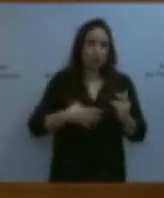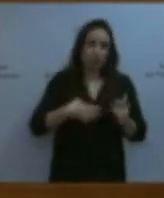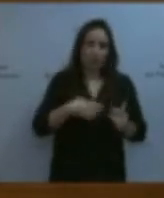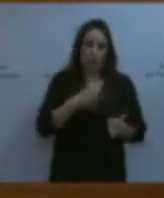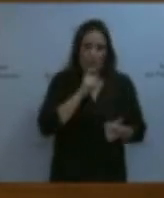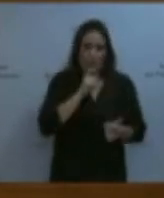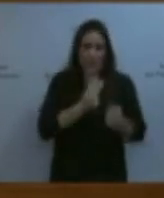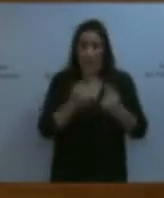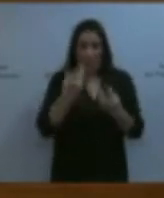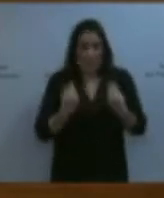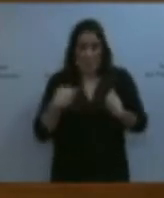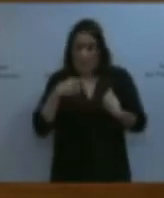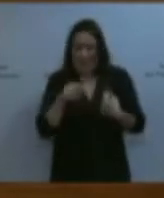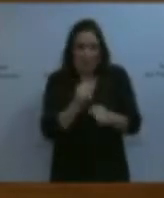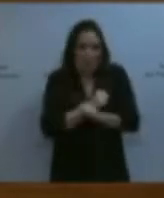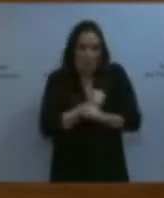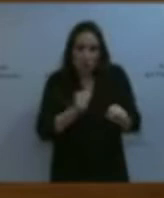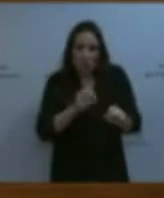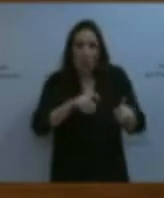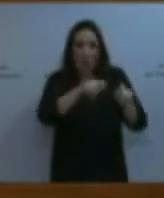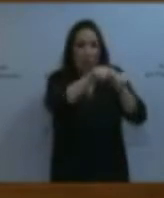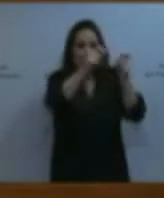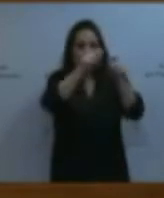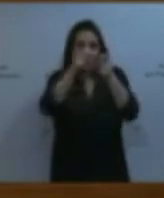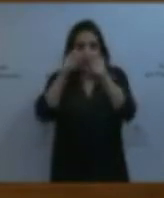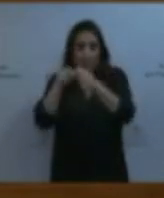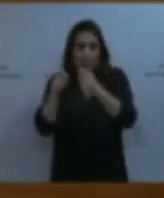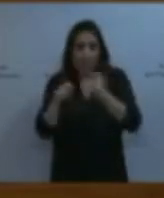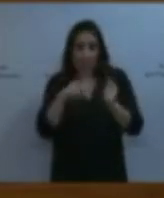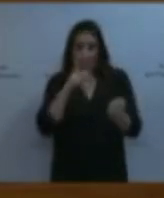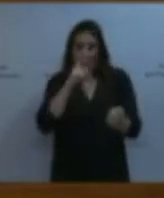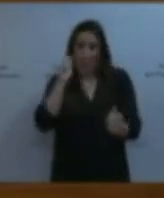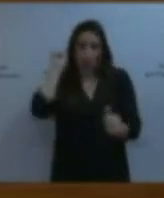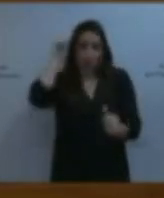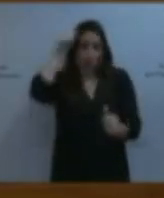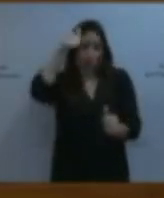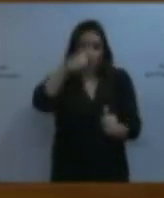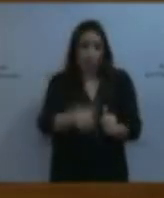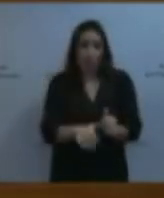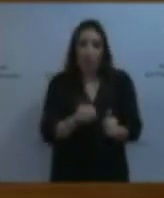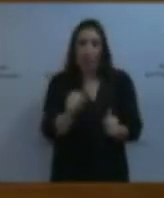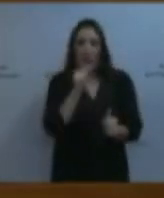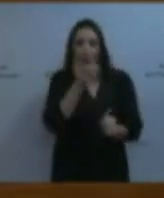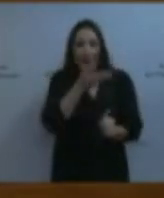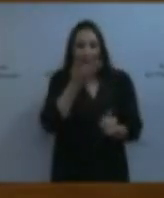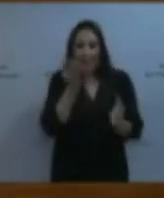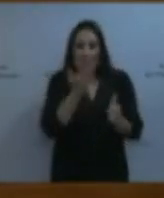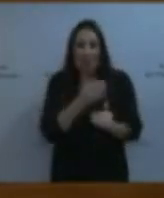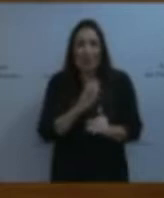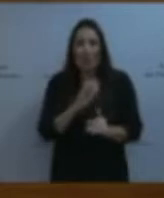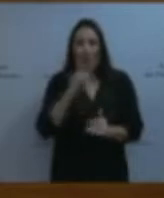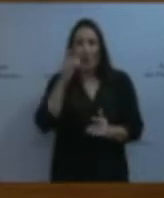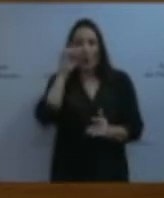muchas viviendas, los deterioros por los que solo pasan los años, la falta de agua caliente o no saber cuál es el